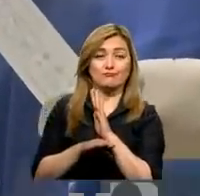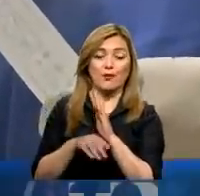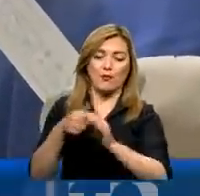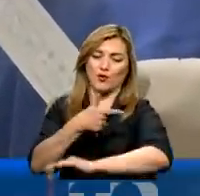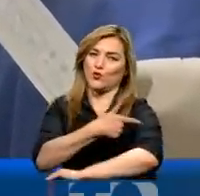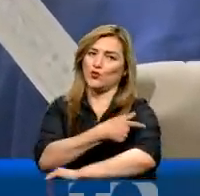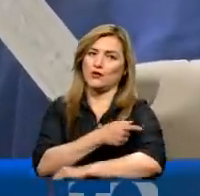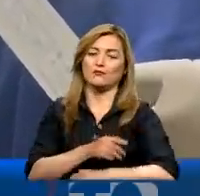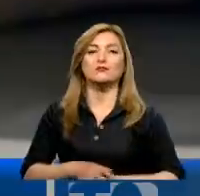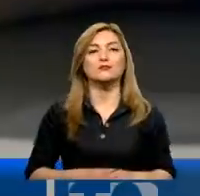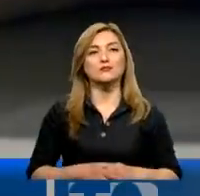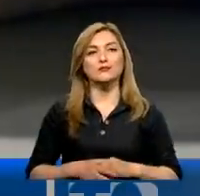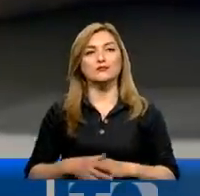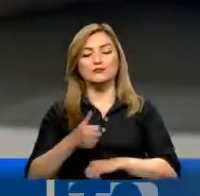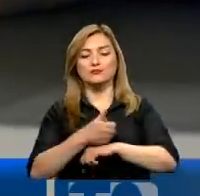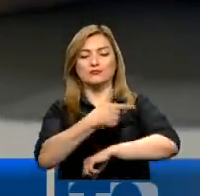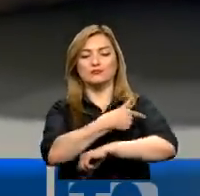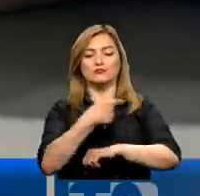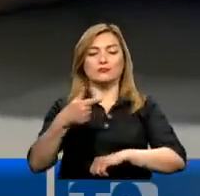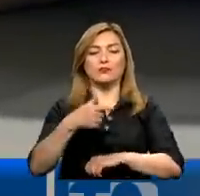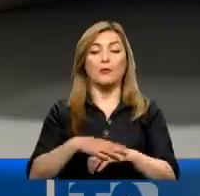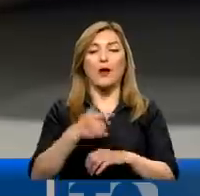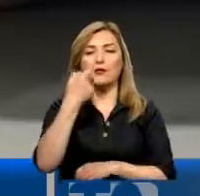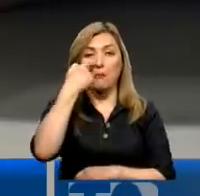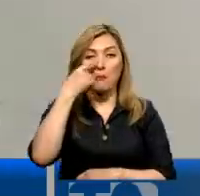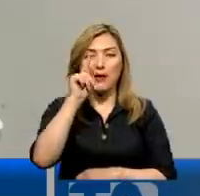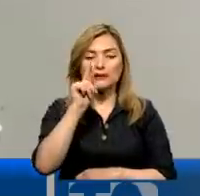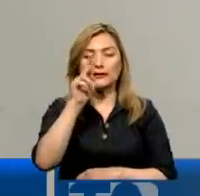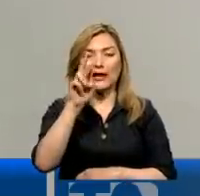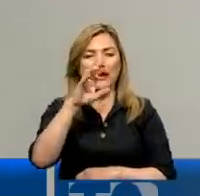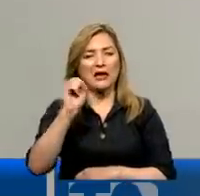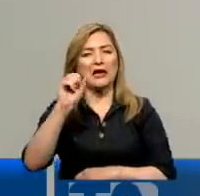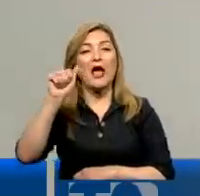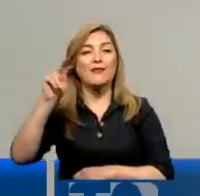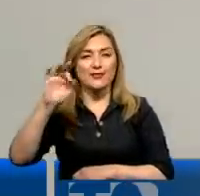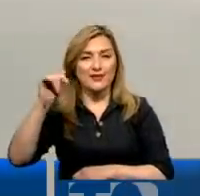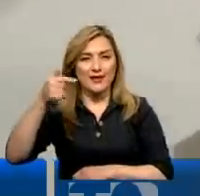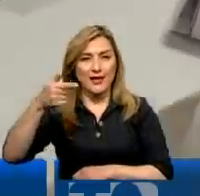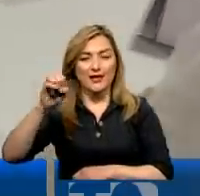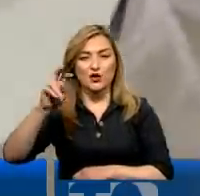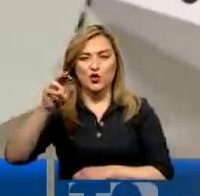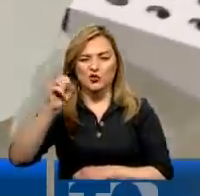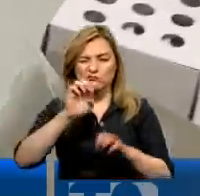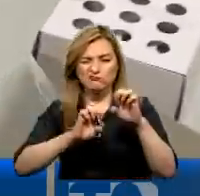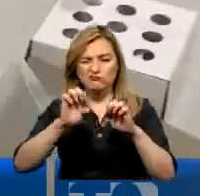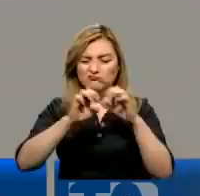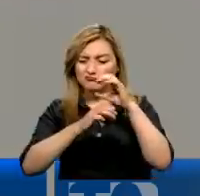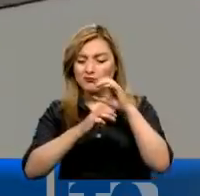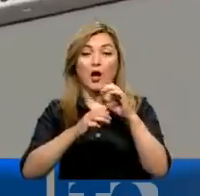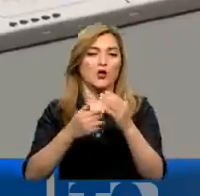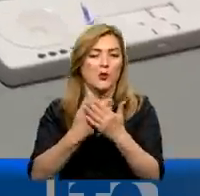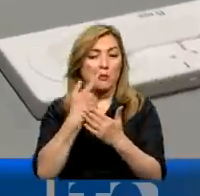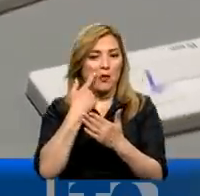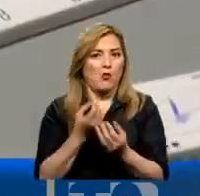autoridades continuarán con la toma de muestras para diagnosticar nuevos casos de COVID-19. Es así que desde el Departamento de Comunicación de la